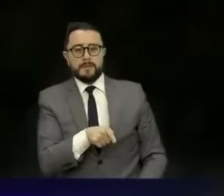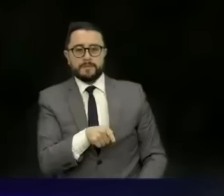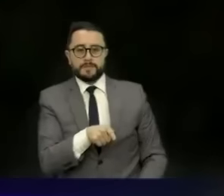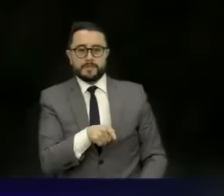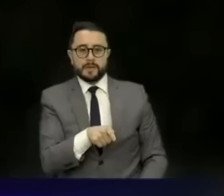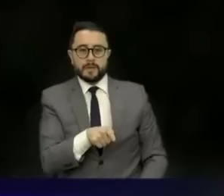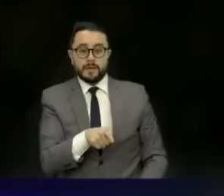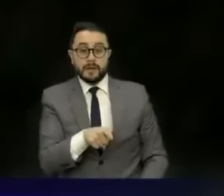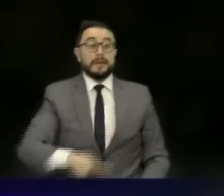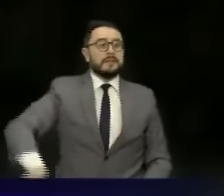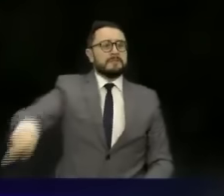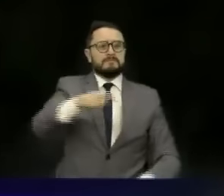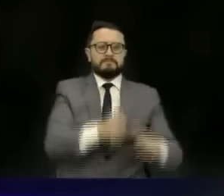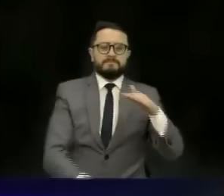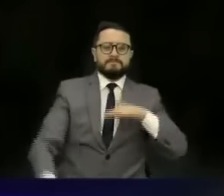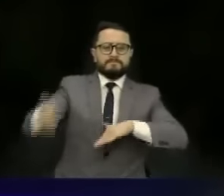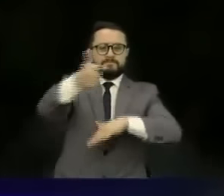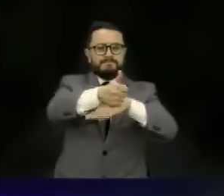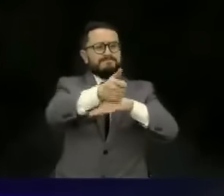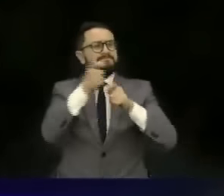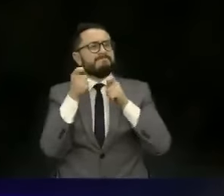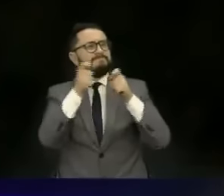le dijimos libertador.